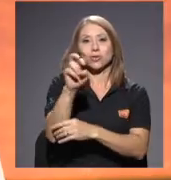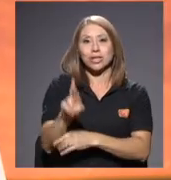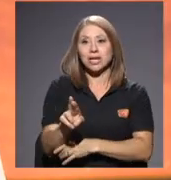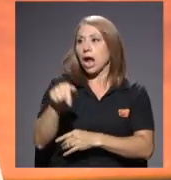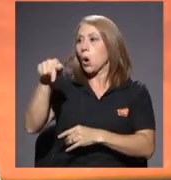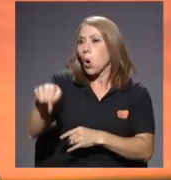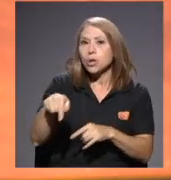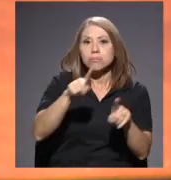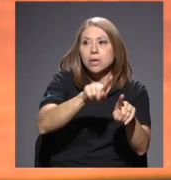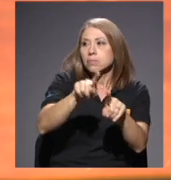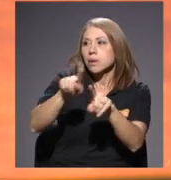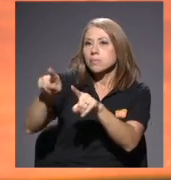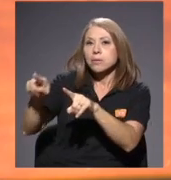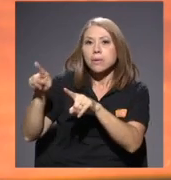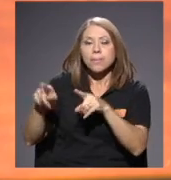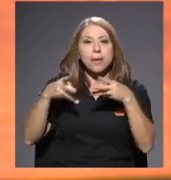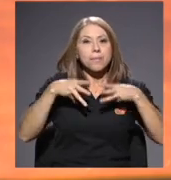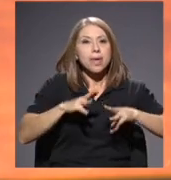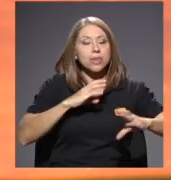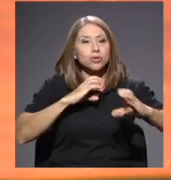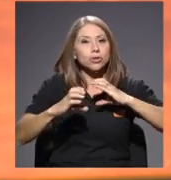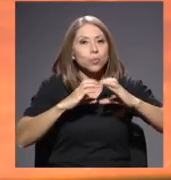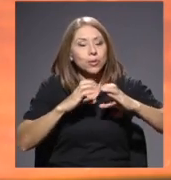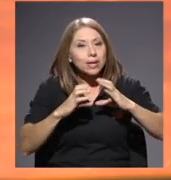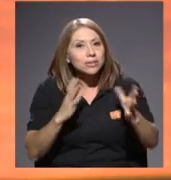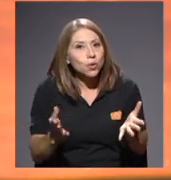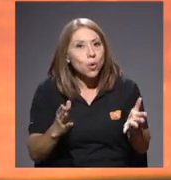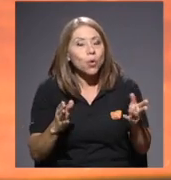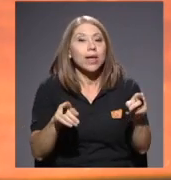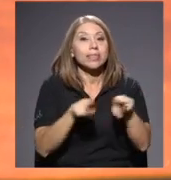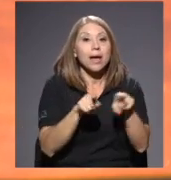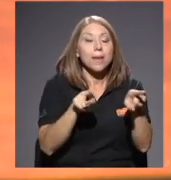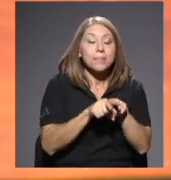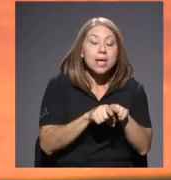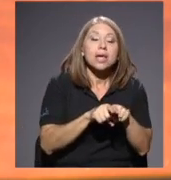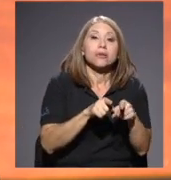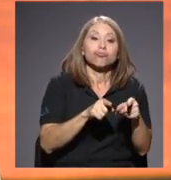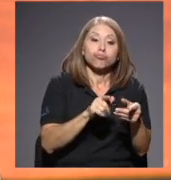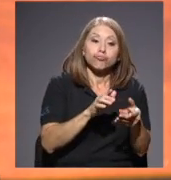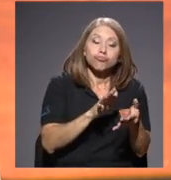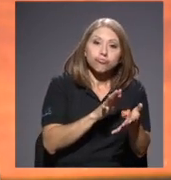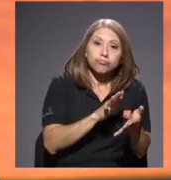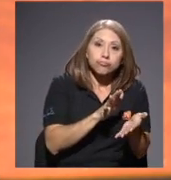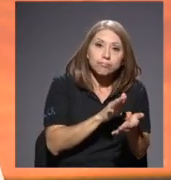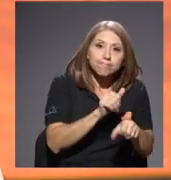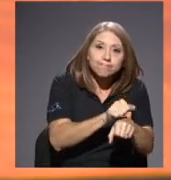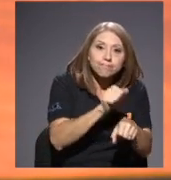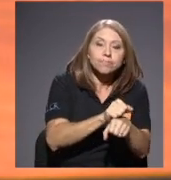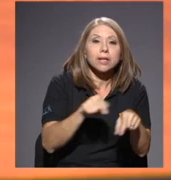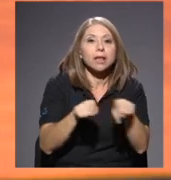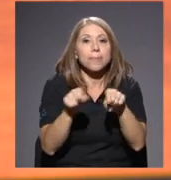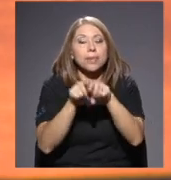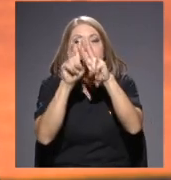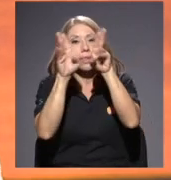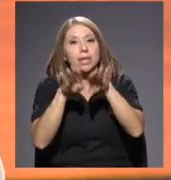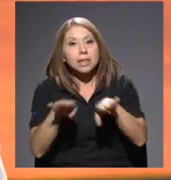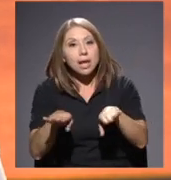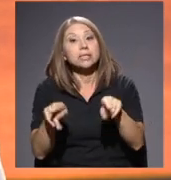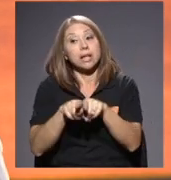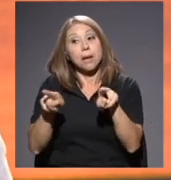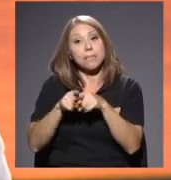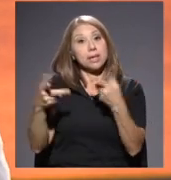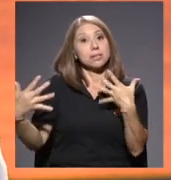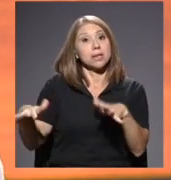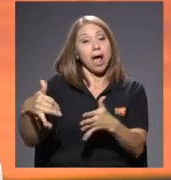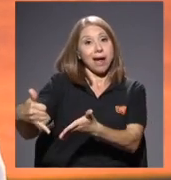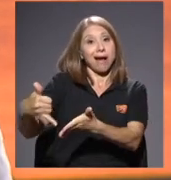de medios, en este caso orgánicos digitales y además que han ganado un premio de periodismo, que eso es muy importante. Tenemos